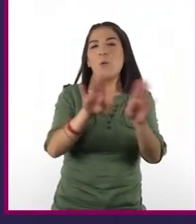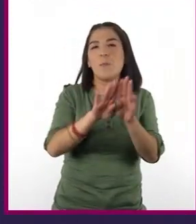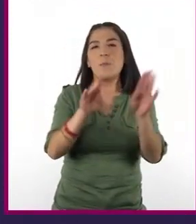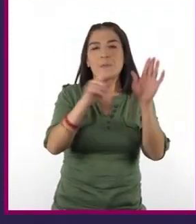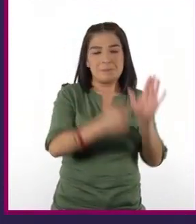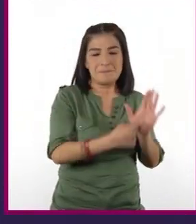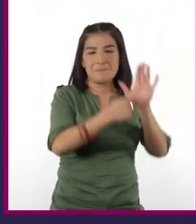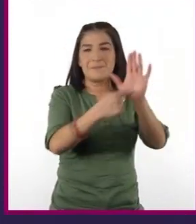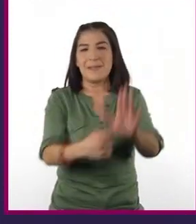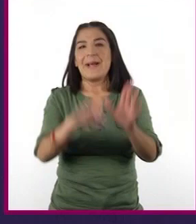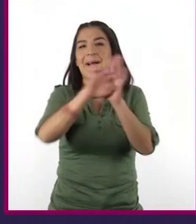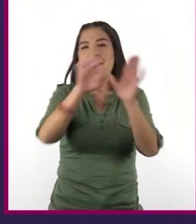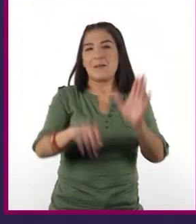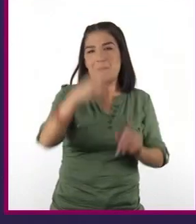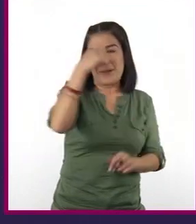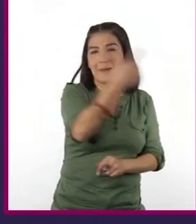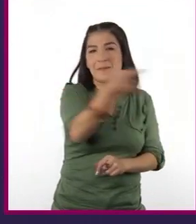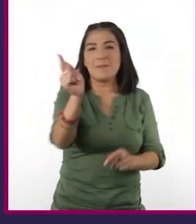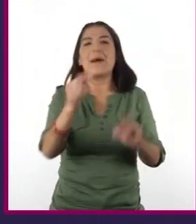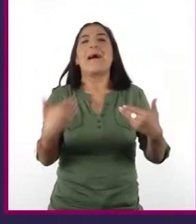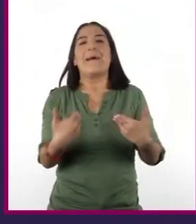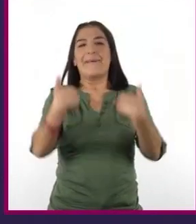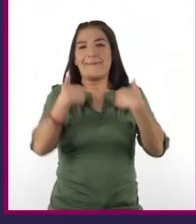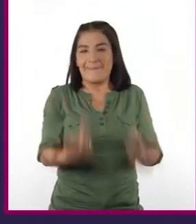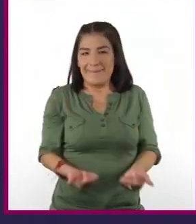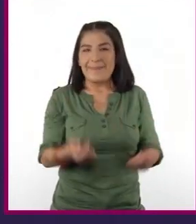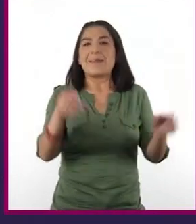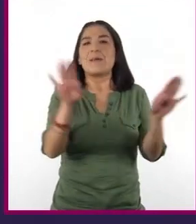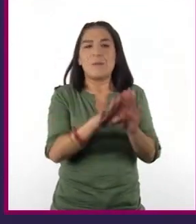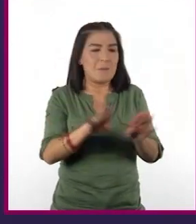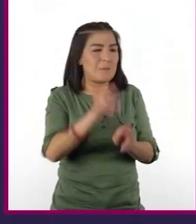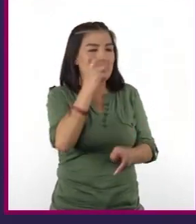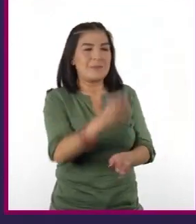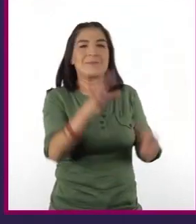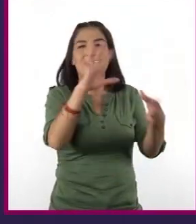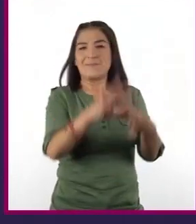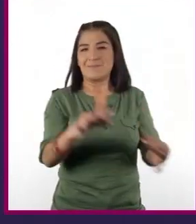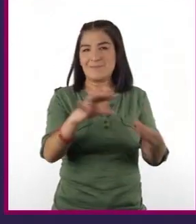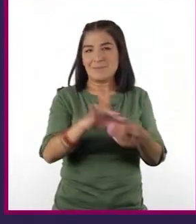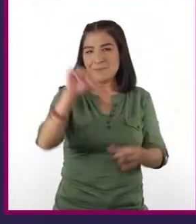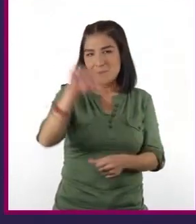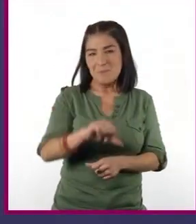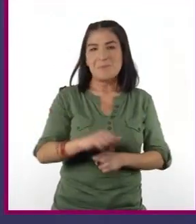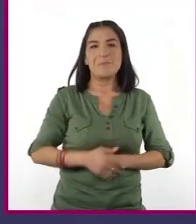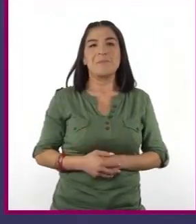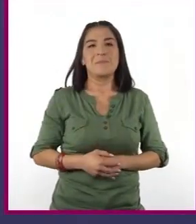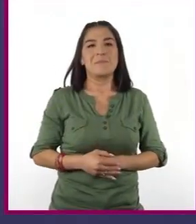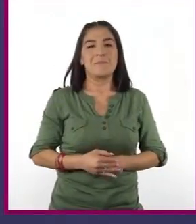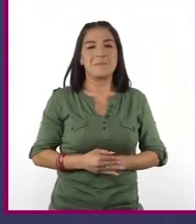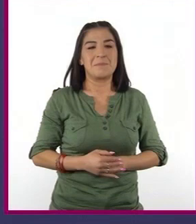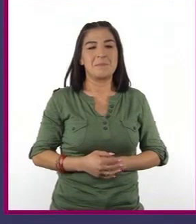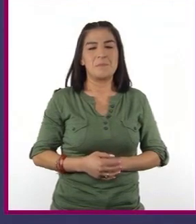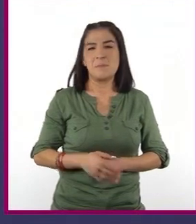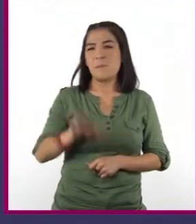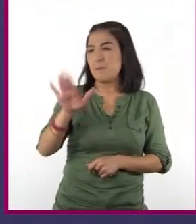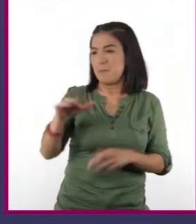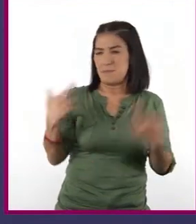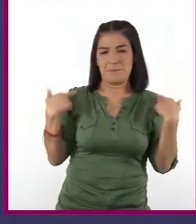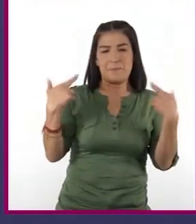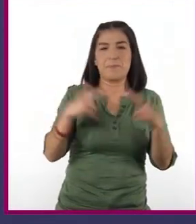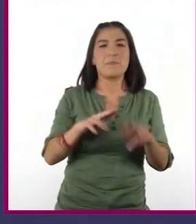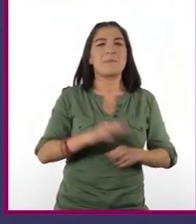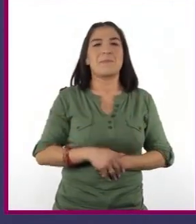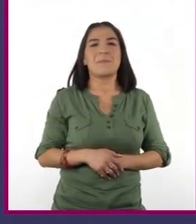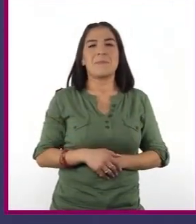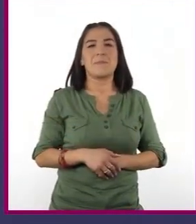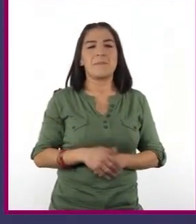ejemplo para ustedes y así puedan entender y comprender lo que abordaremos en la sesión. Profesor, ¿y